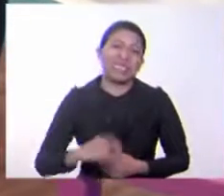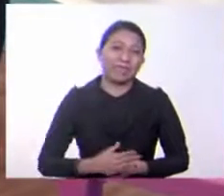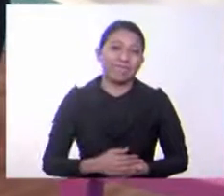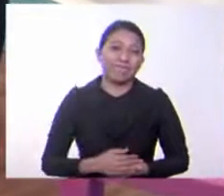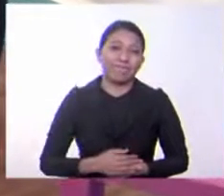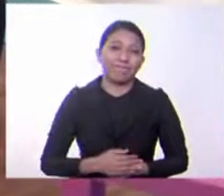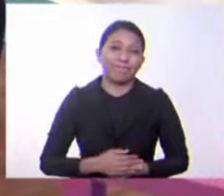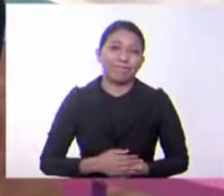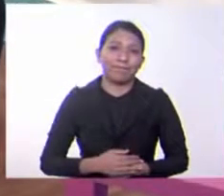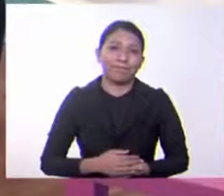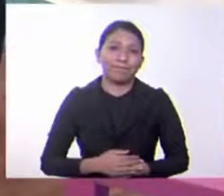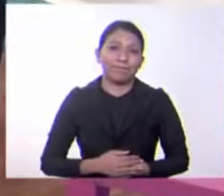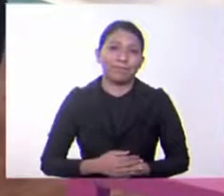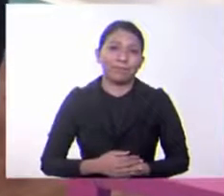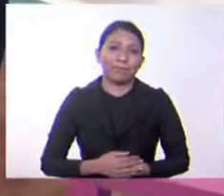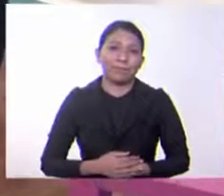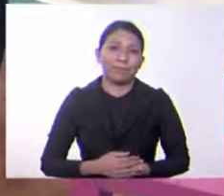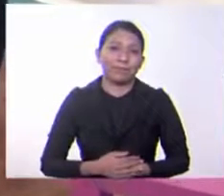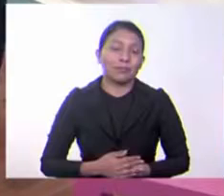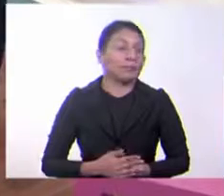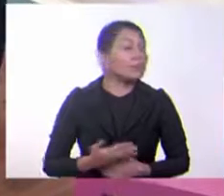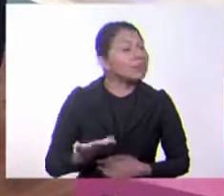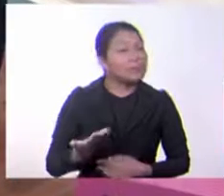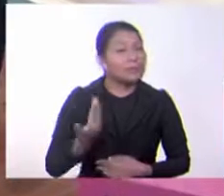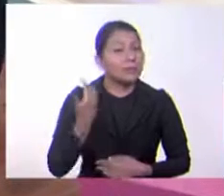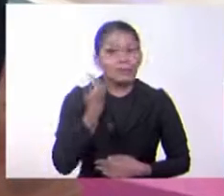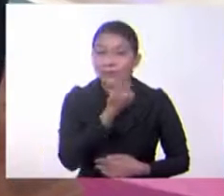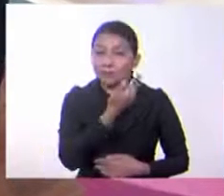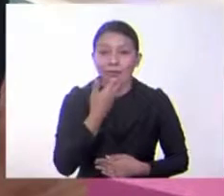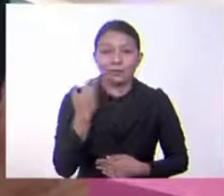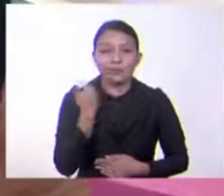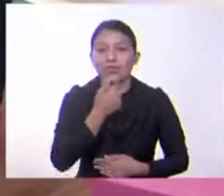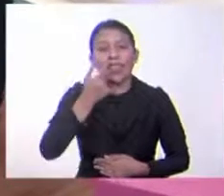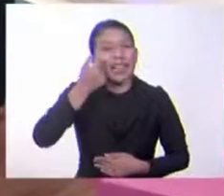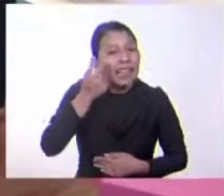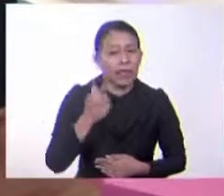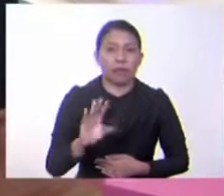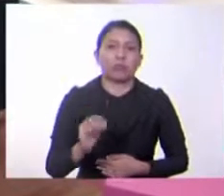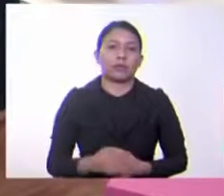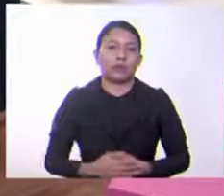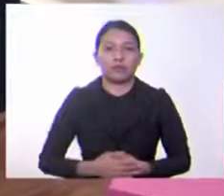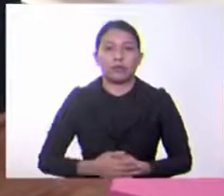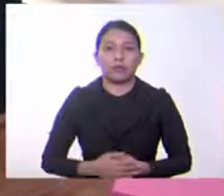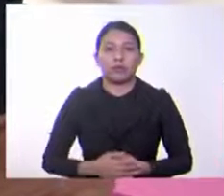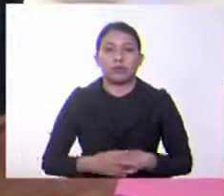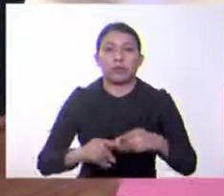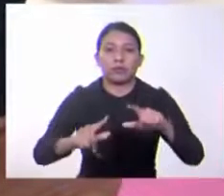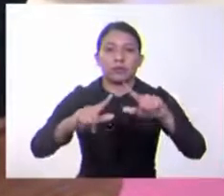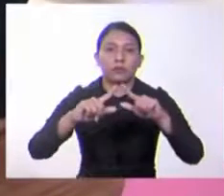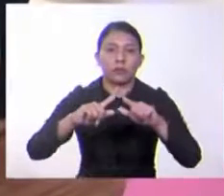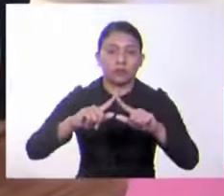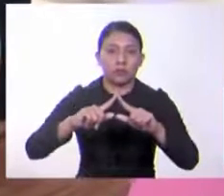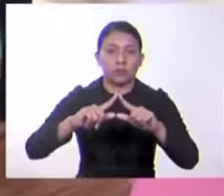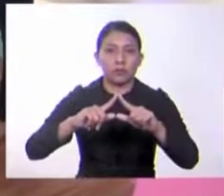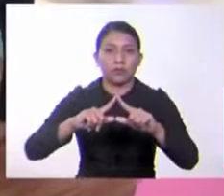pequeña. ¿Qué sucede si el triángulo